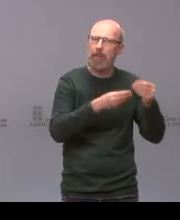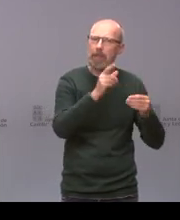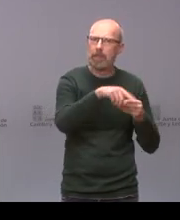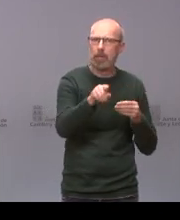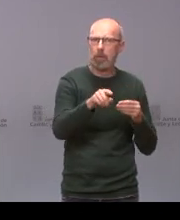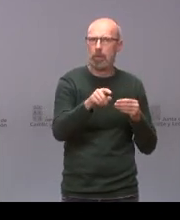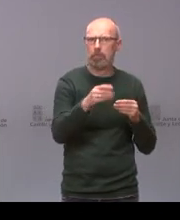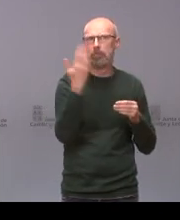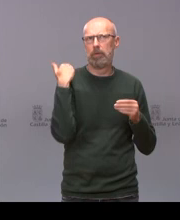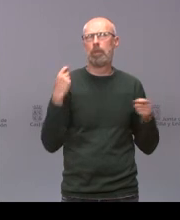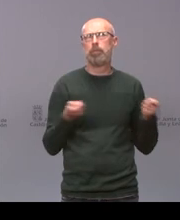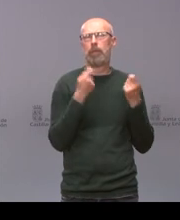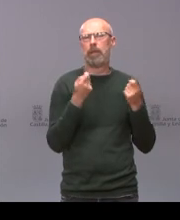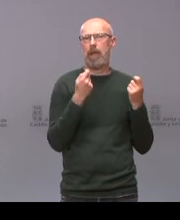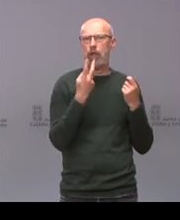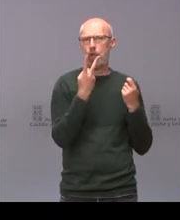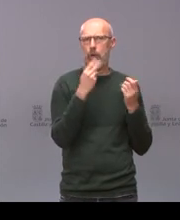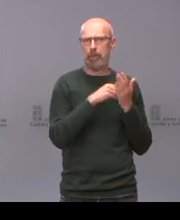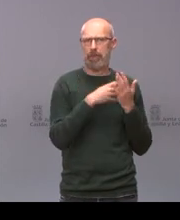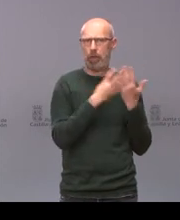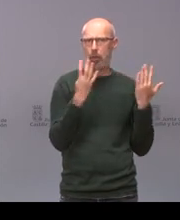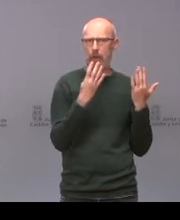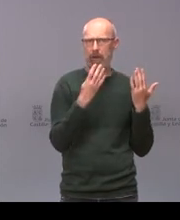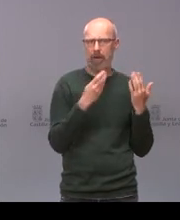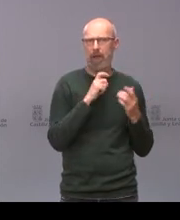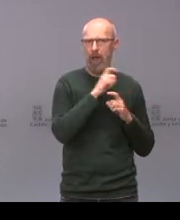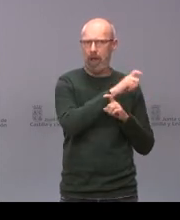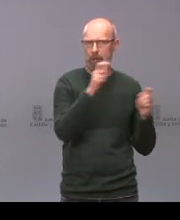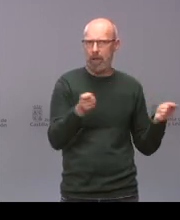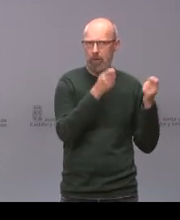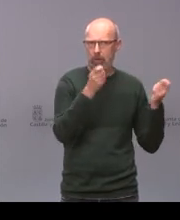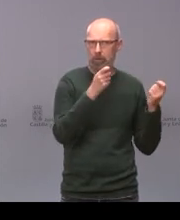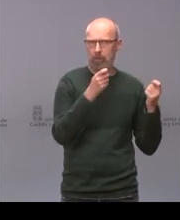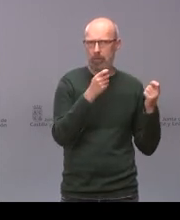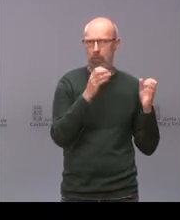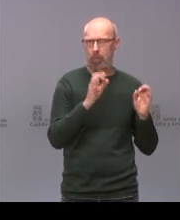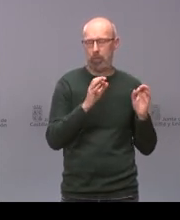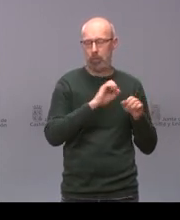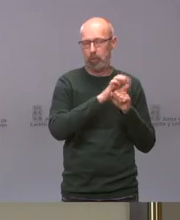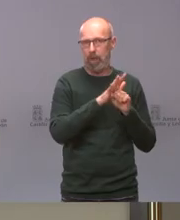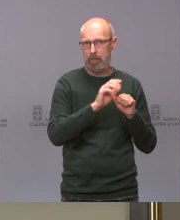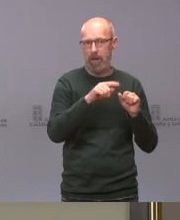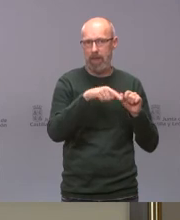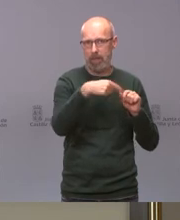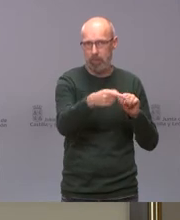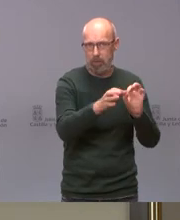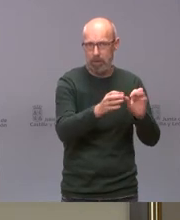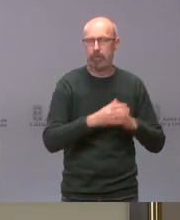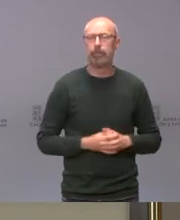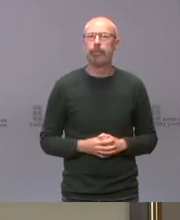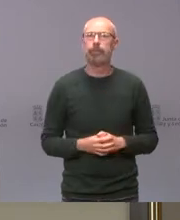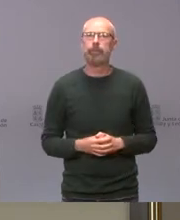de 2019, poco antes del inicio de la pandemia. Muchas gracias. Como esto es más concreto, vamos a ver.